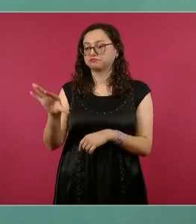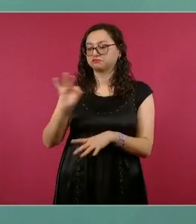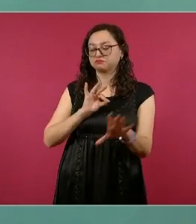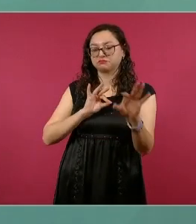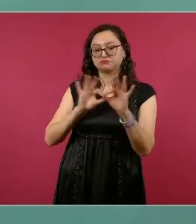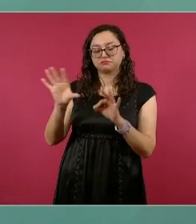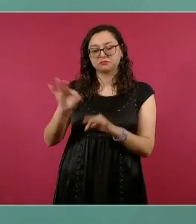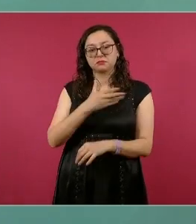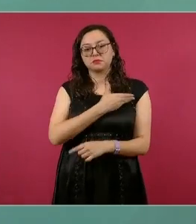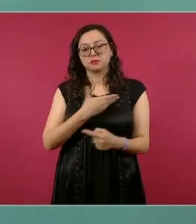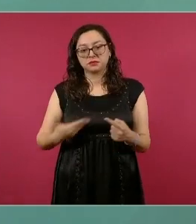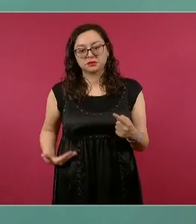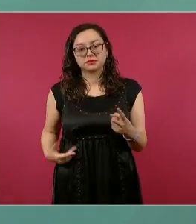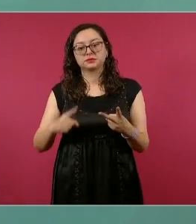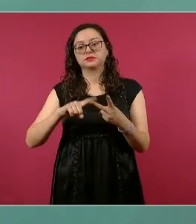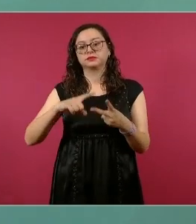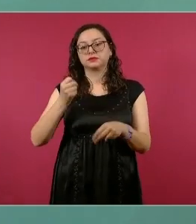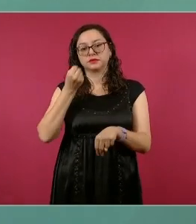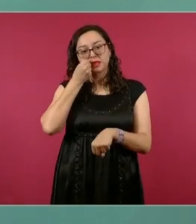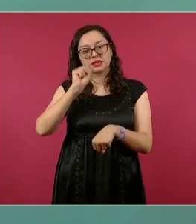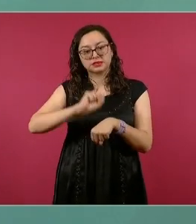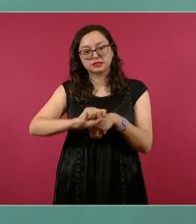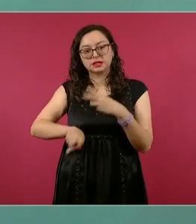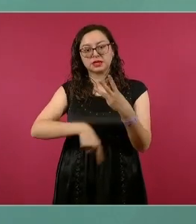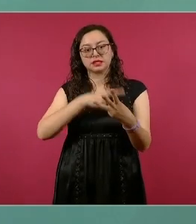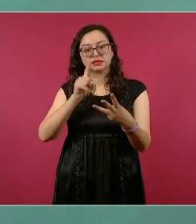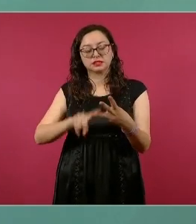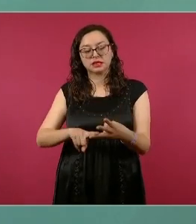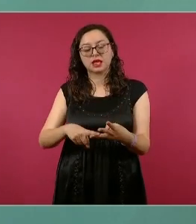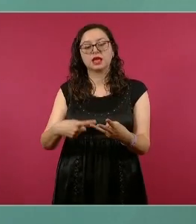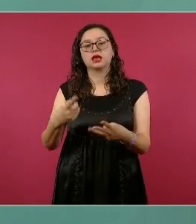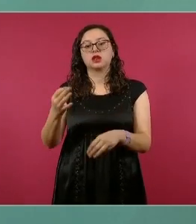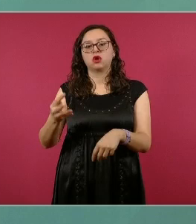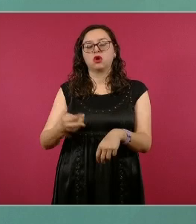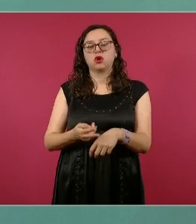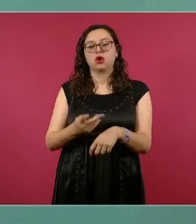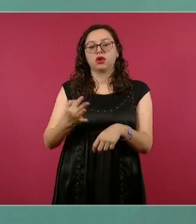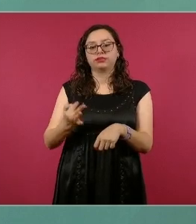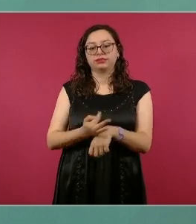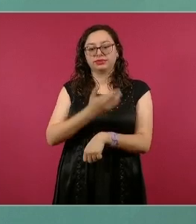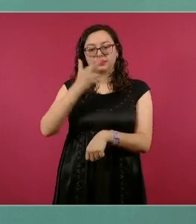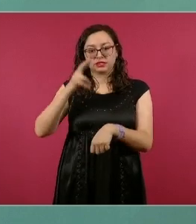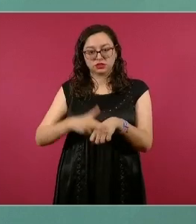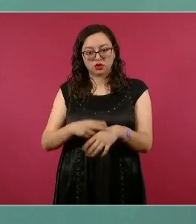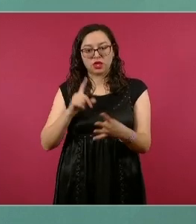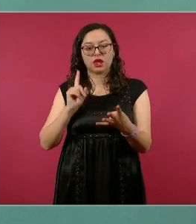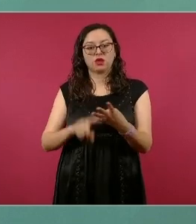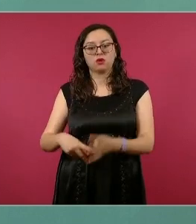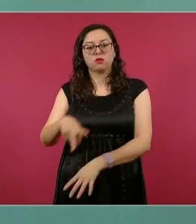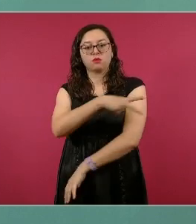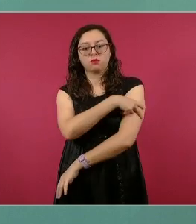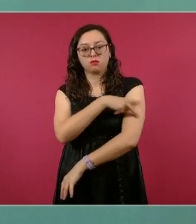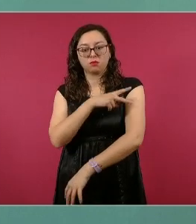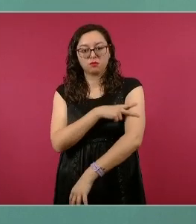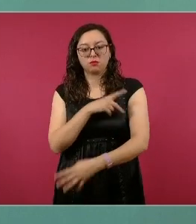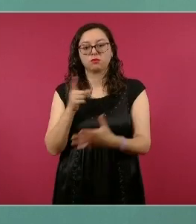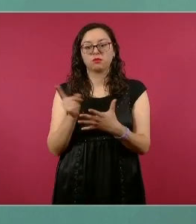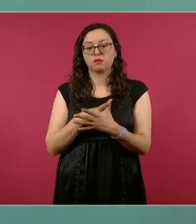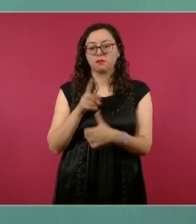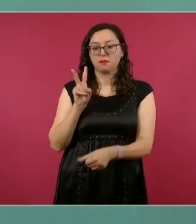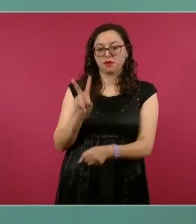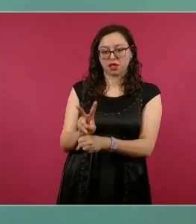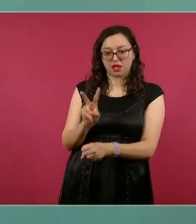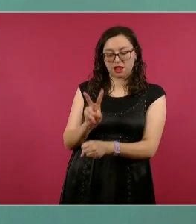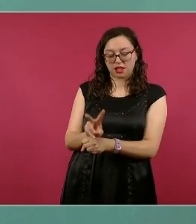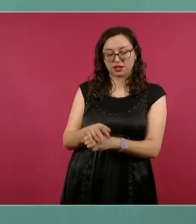secretaría técnica, una tesorería, 5 vocalías y un aval ciudadano. En la Ciudad de México